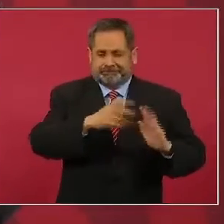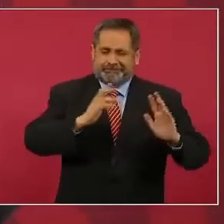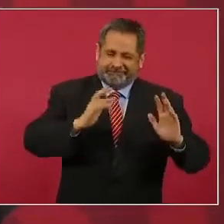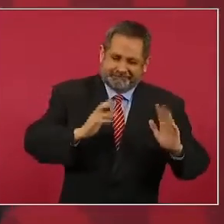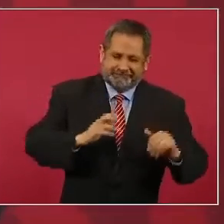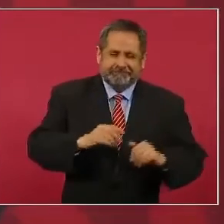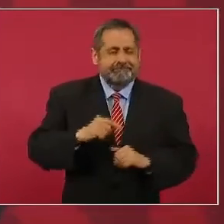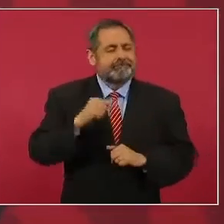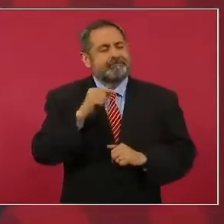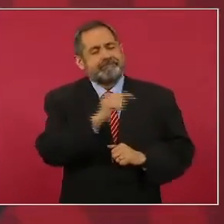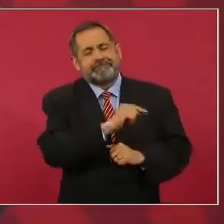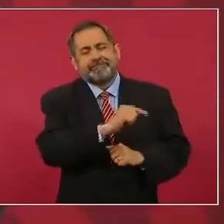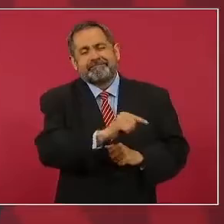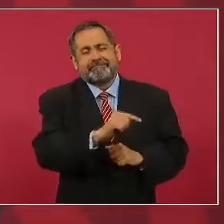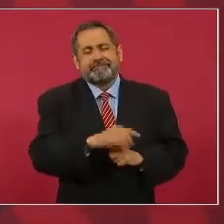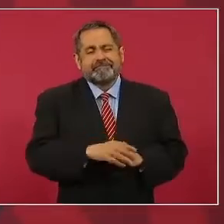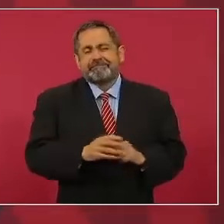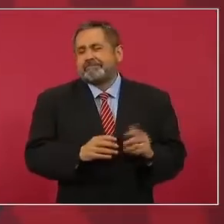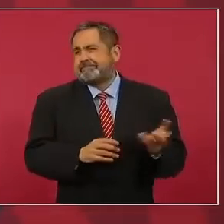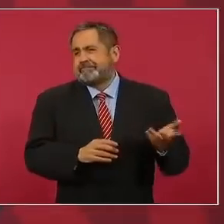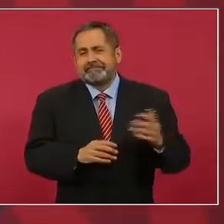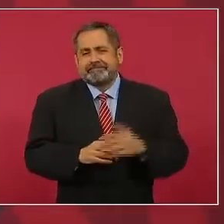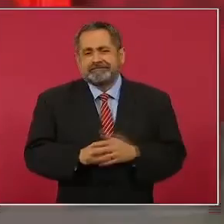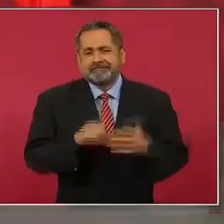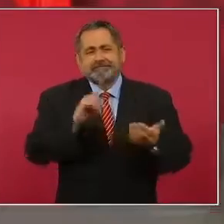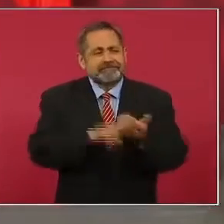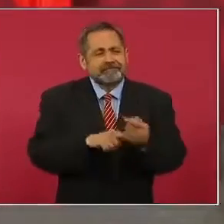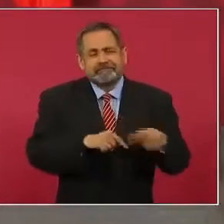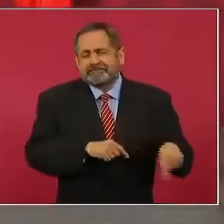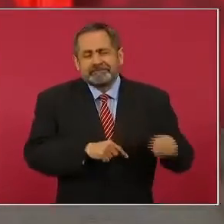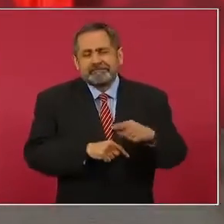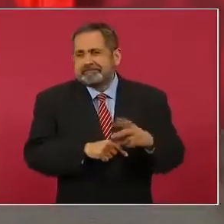habían hechos o se practicaban